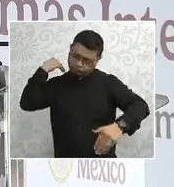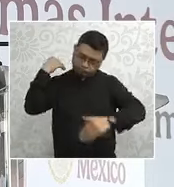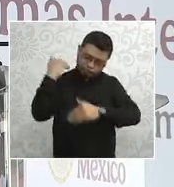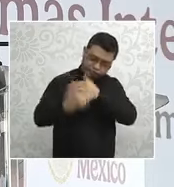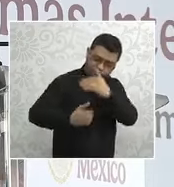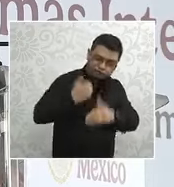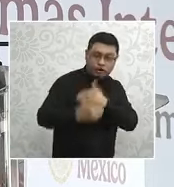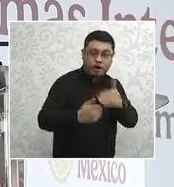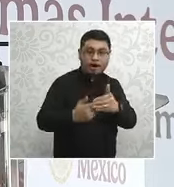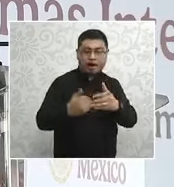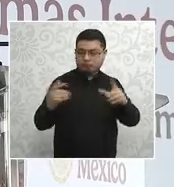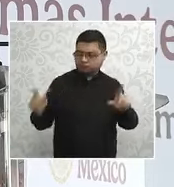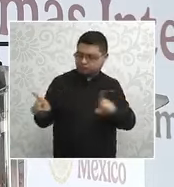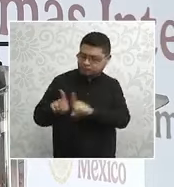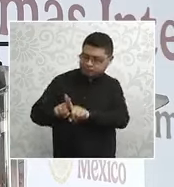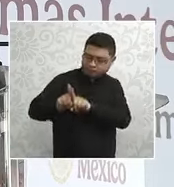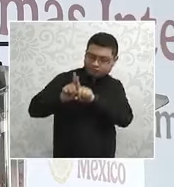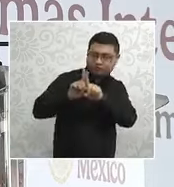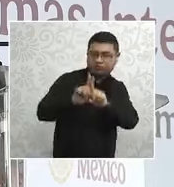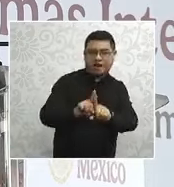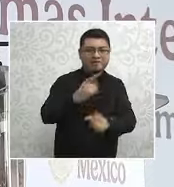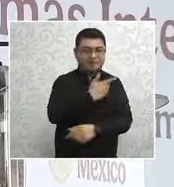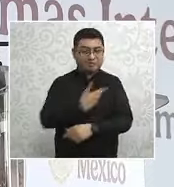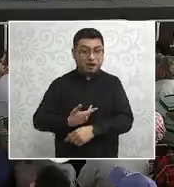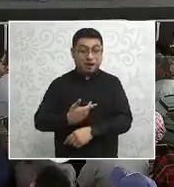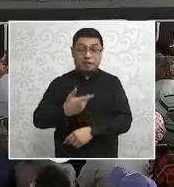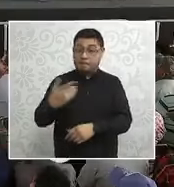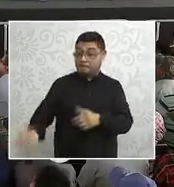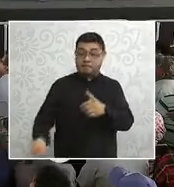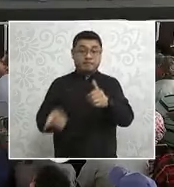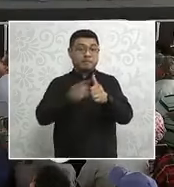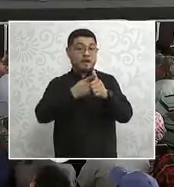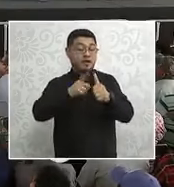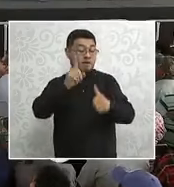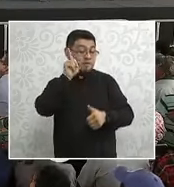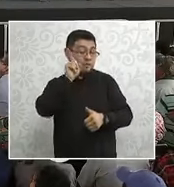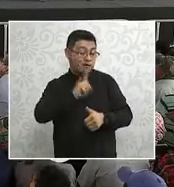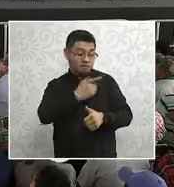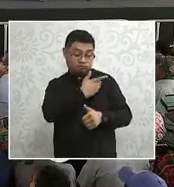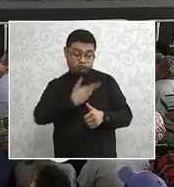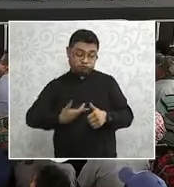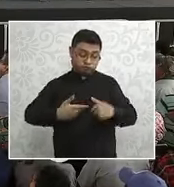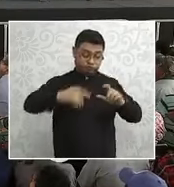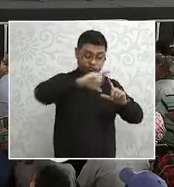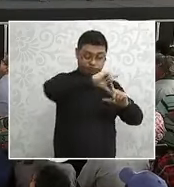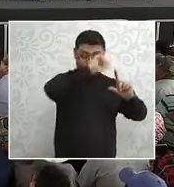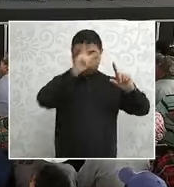presidenta la primer mujer presidenta en la historia de nuestro